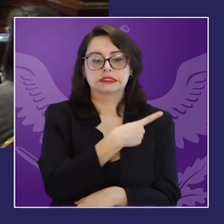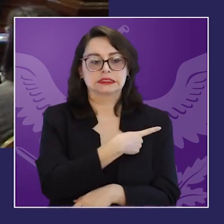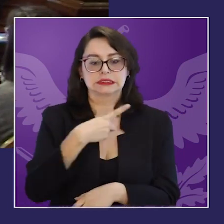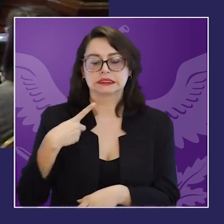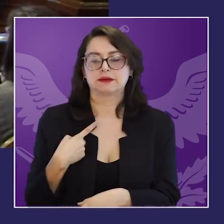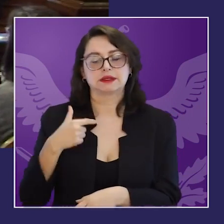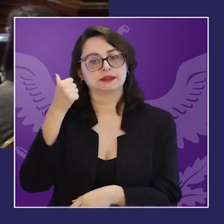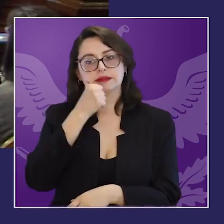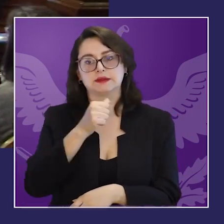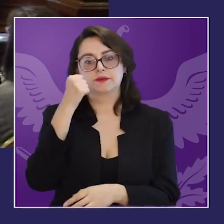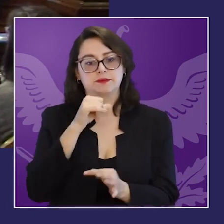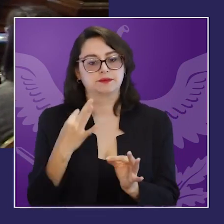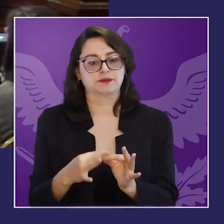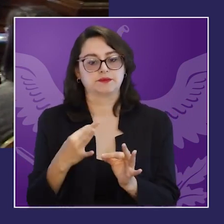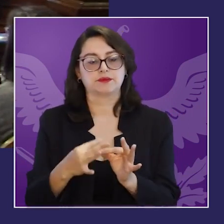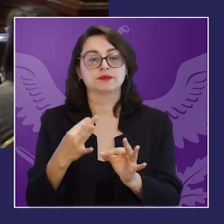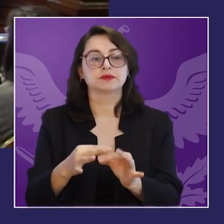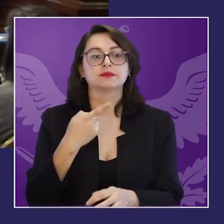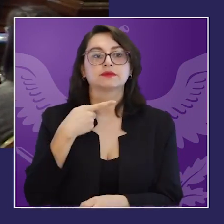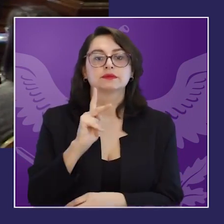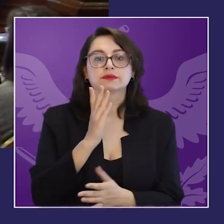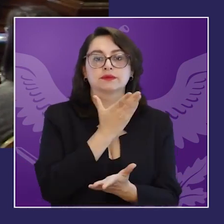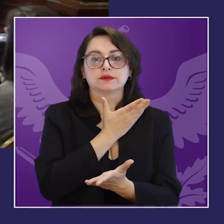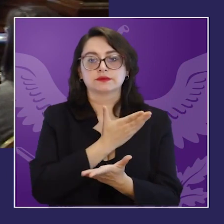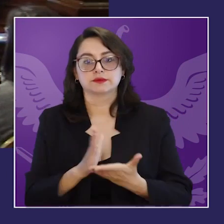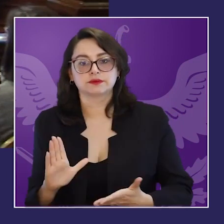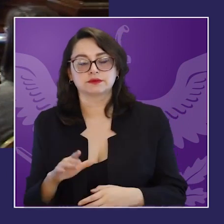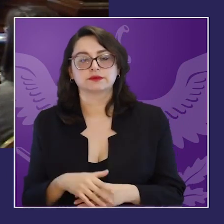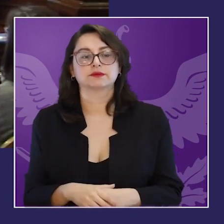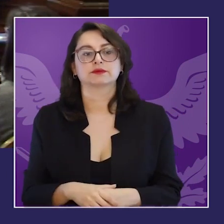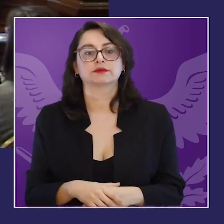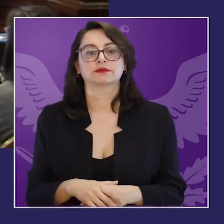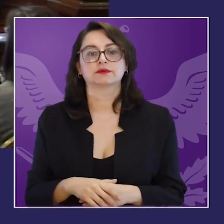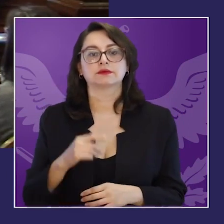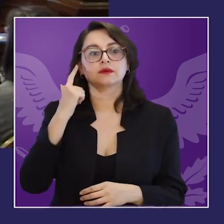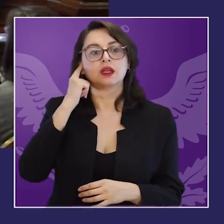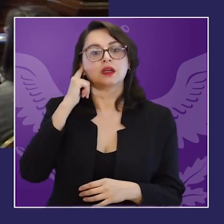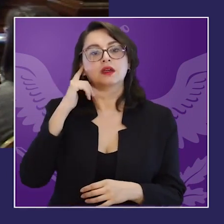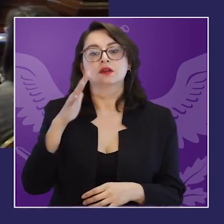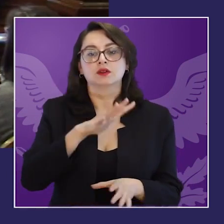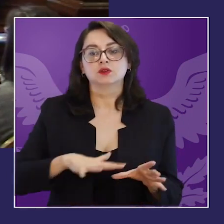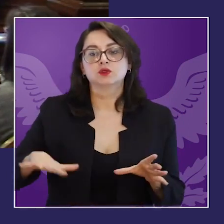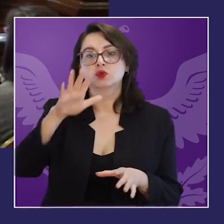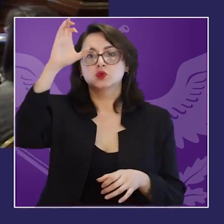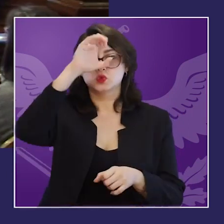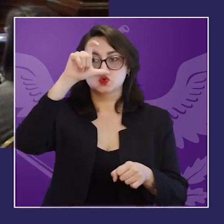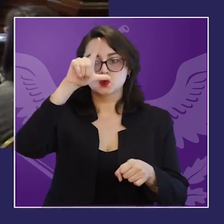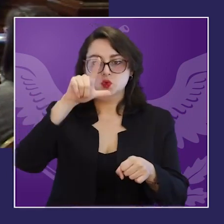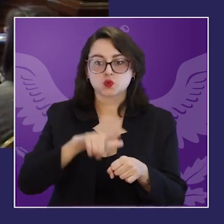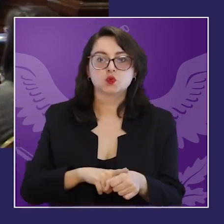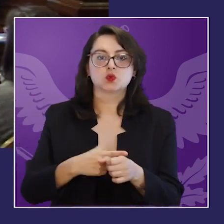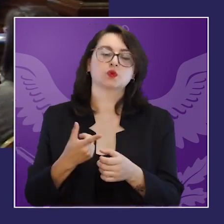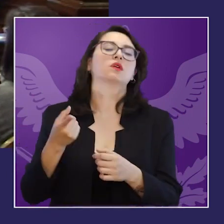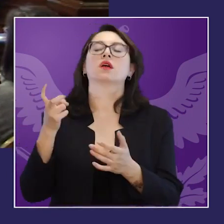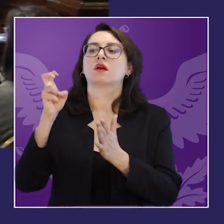ha hecho hincapié en que tienen que ser de carácter permanente. Pero además, debido a la necesidad de erradicar